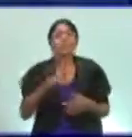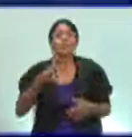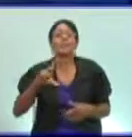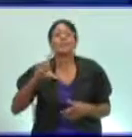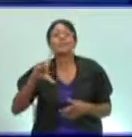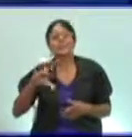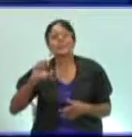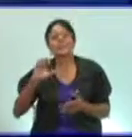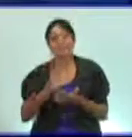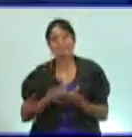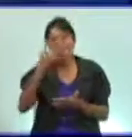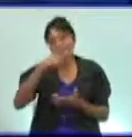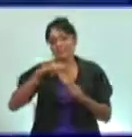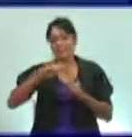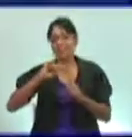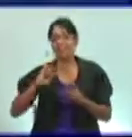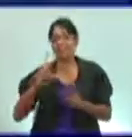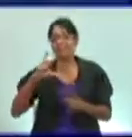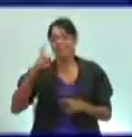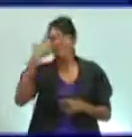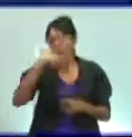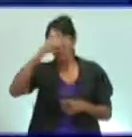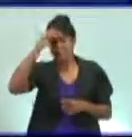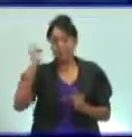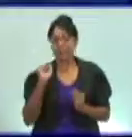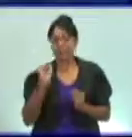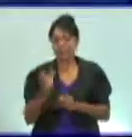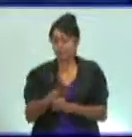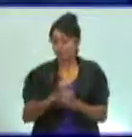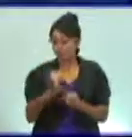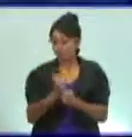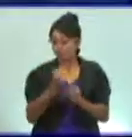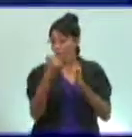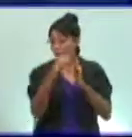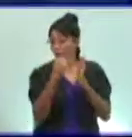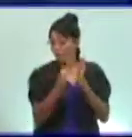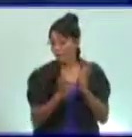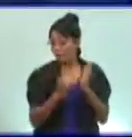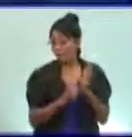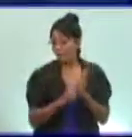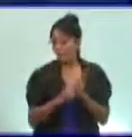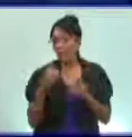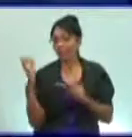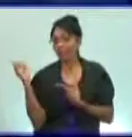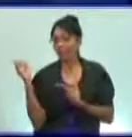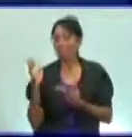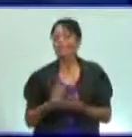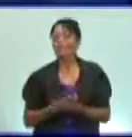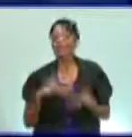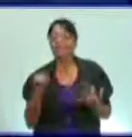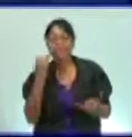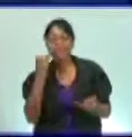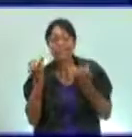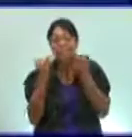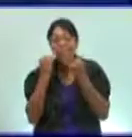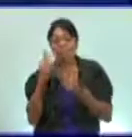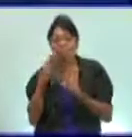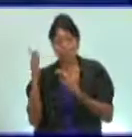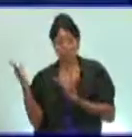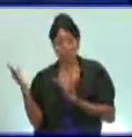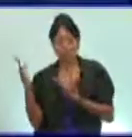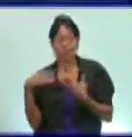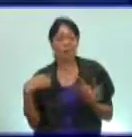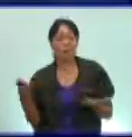estamos utilizando, fíjense, la clasificación de Köppen para poder identificar en este mapa cuáles son las zonas tropicales